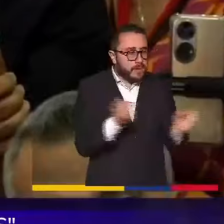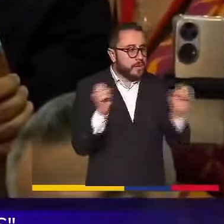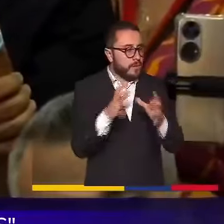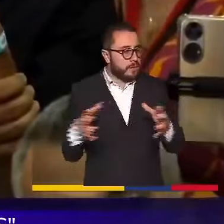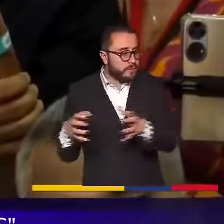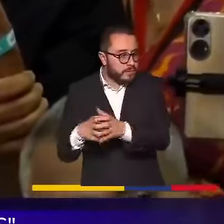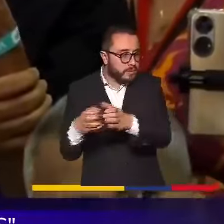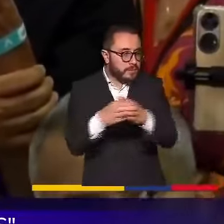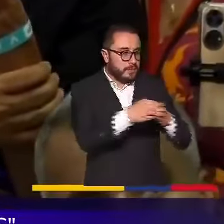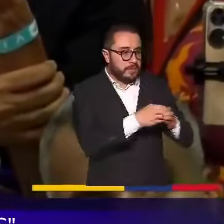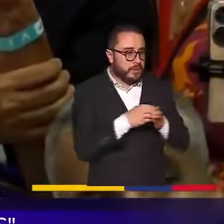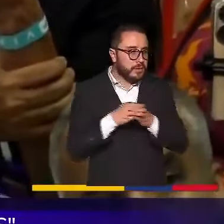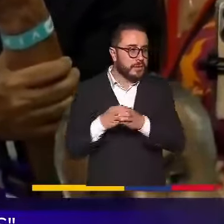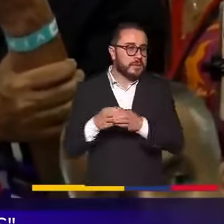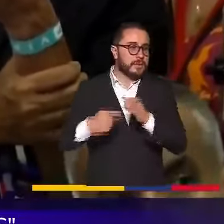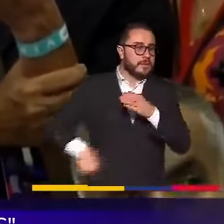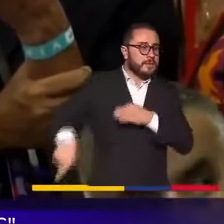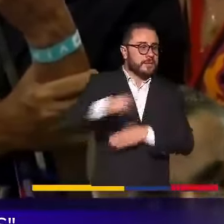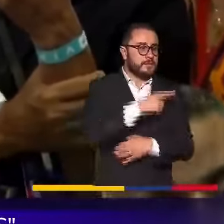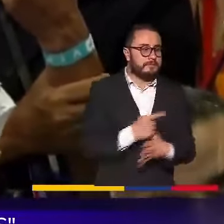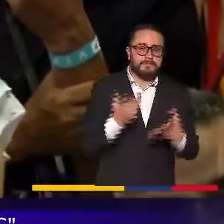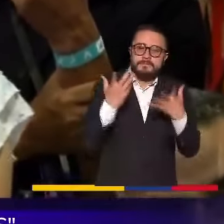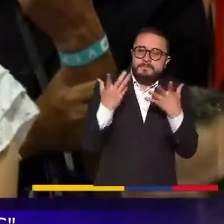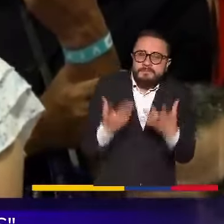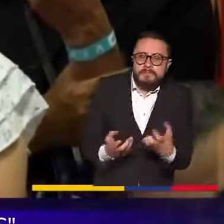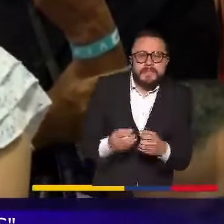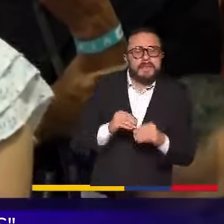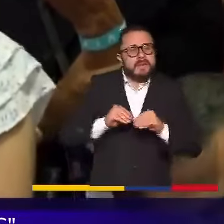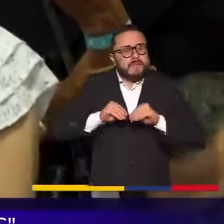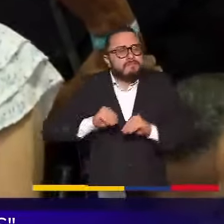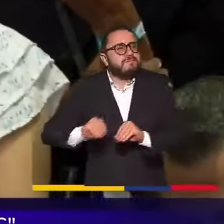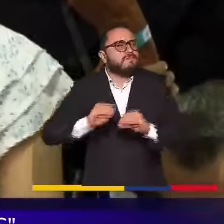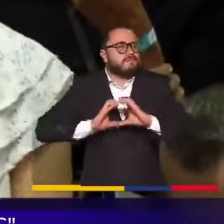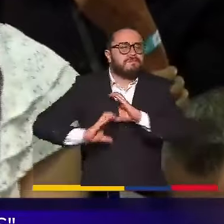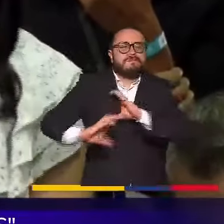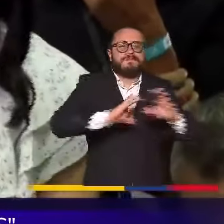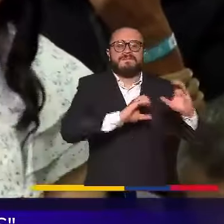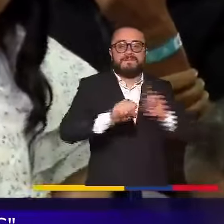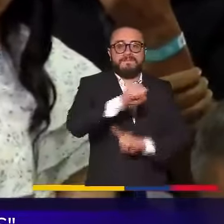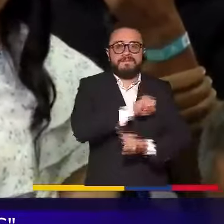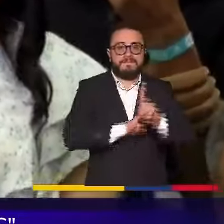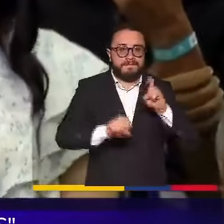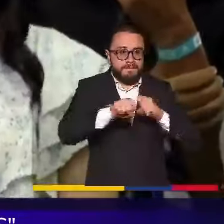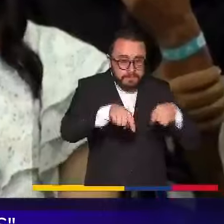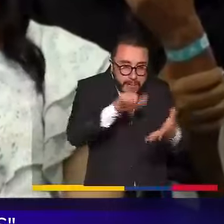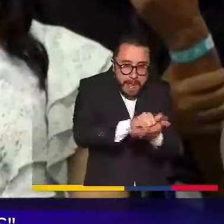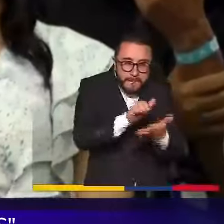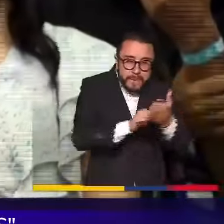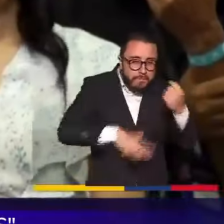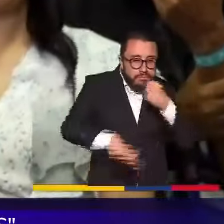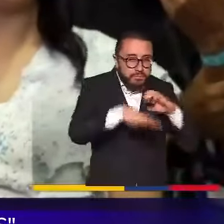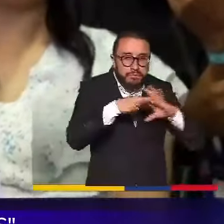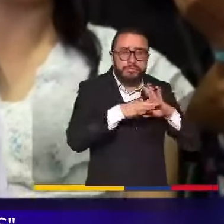colectivas, tratando de forjar la comunicación social desde la base misma del